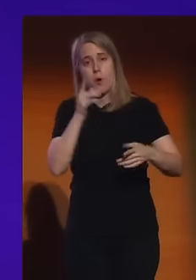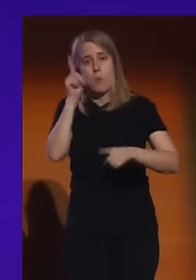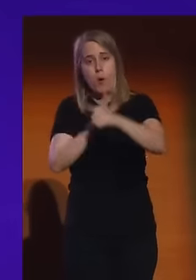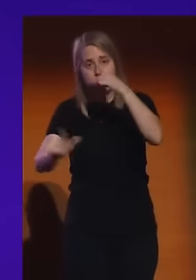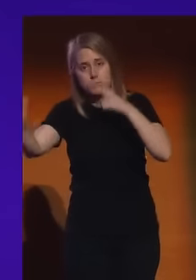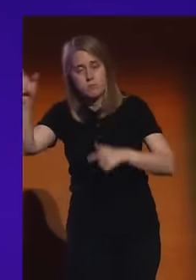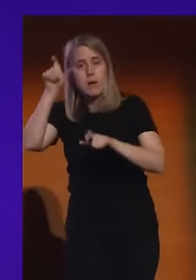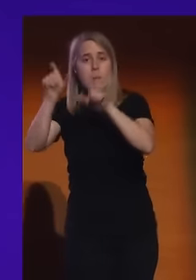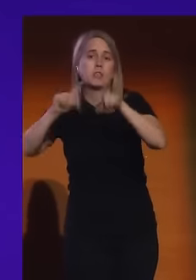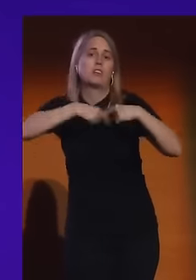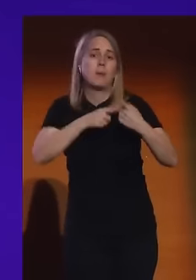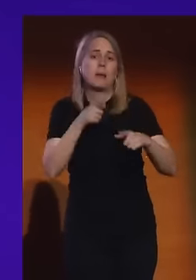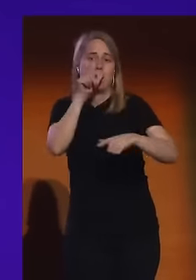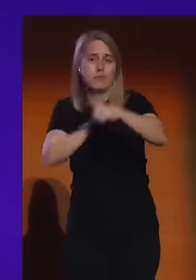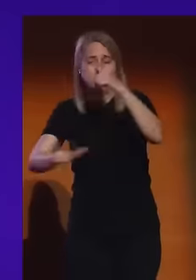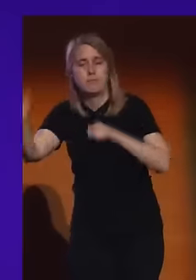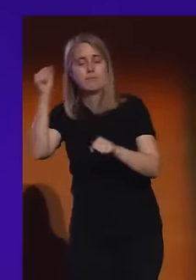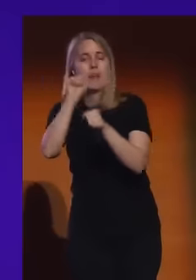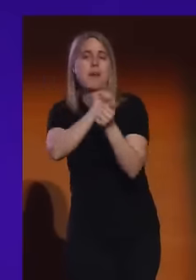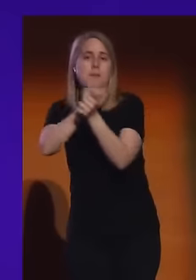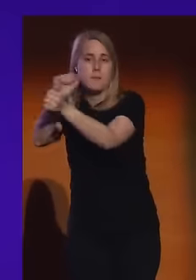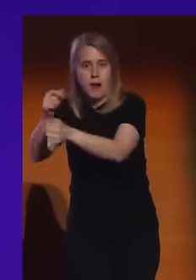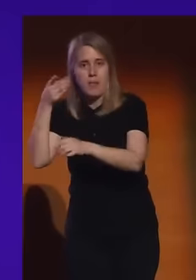diren senide